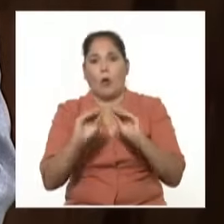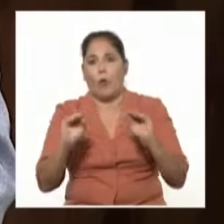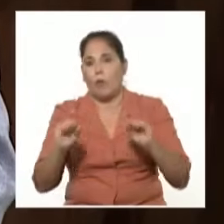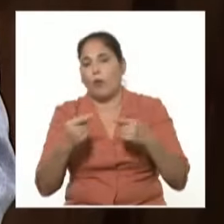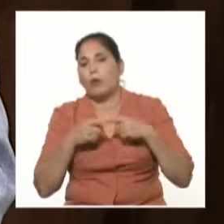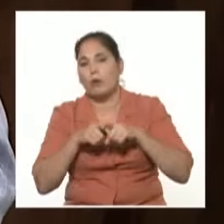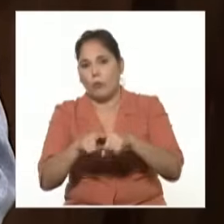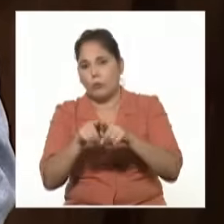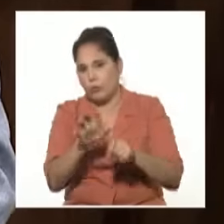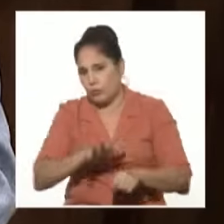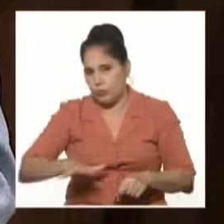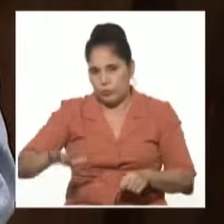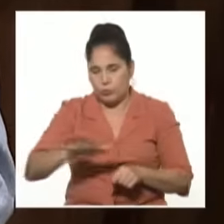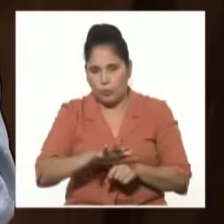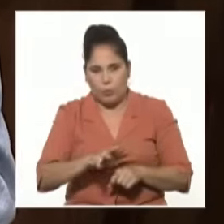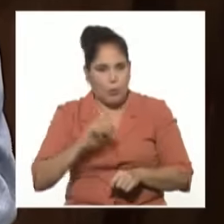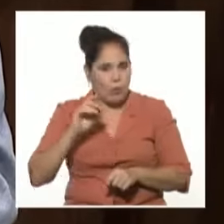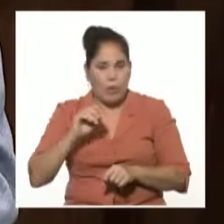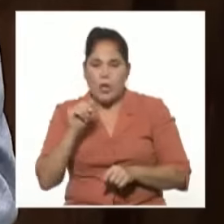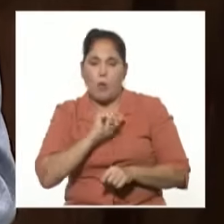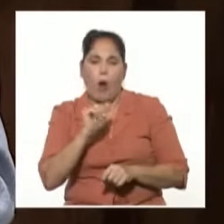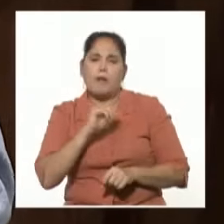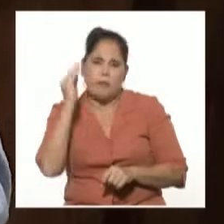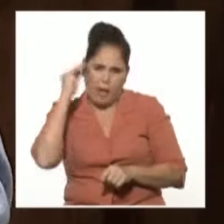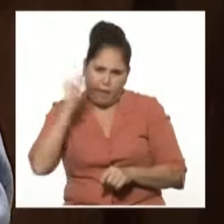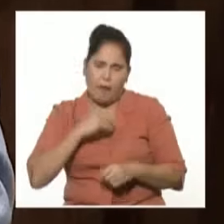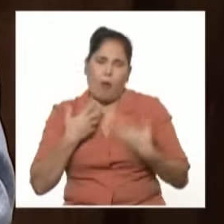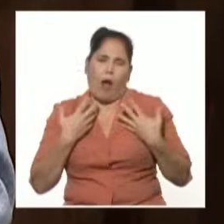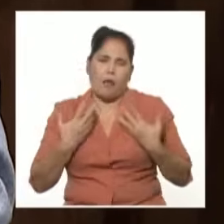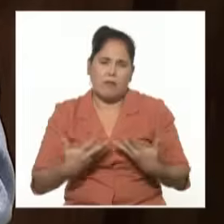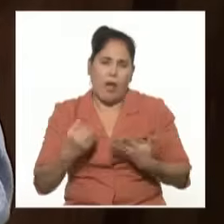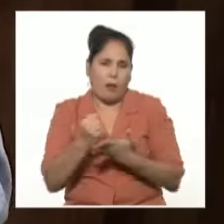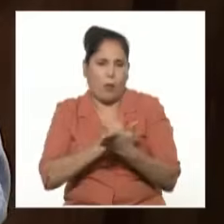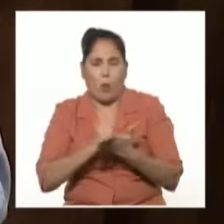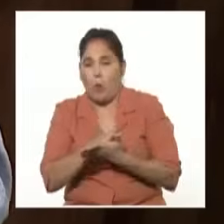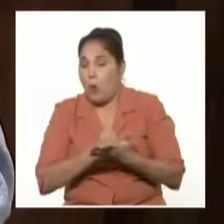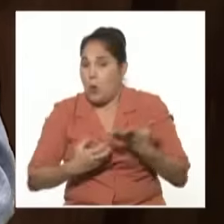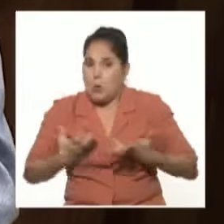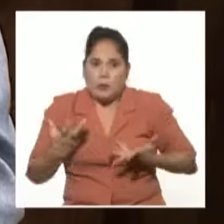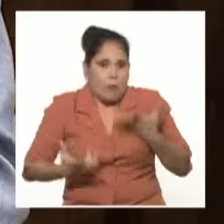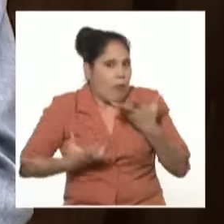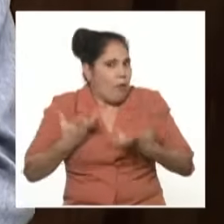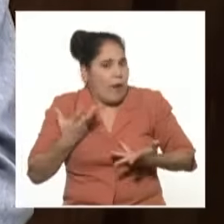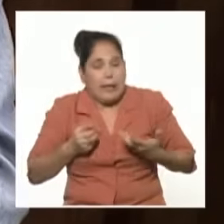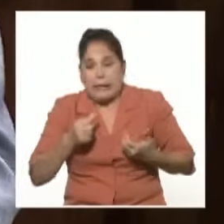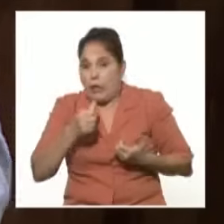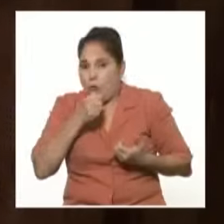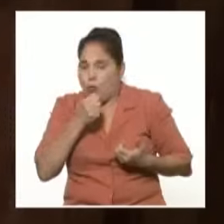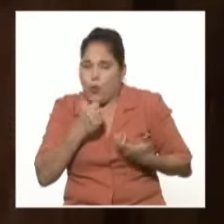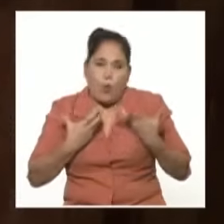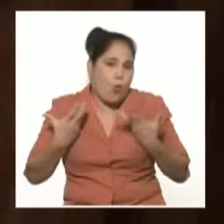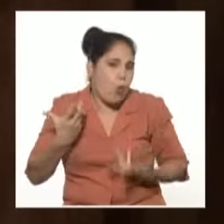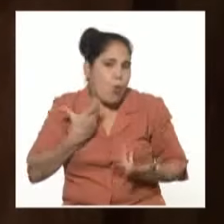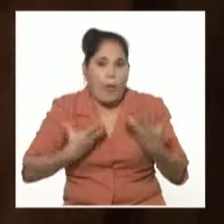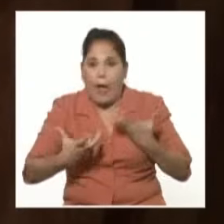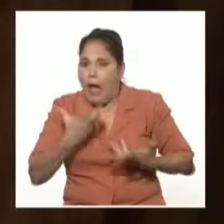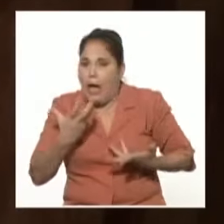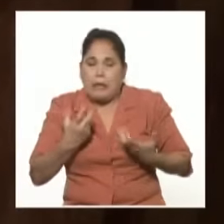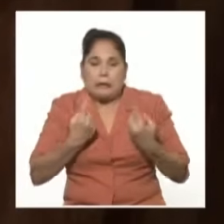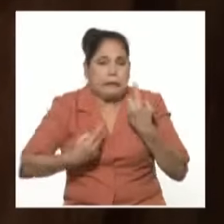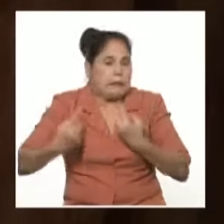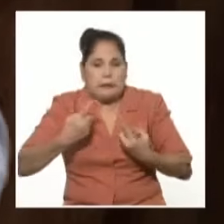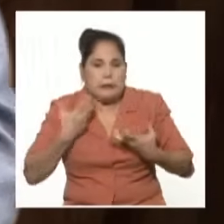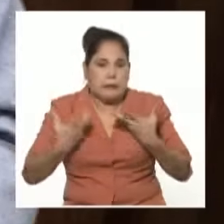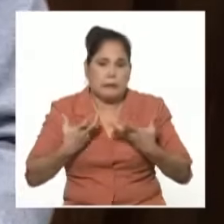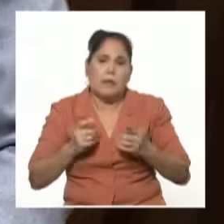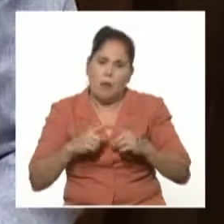acompañe. No ignoramos el cansancio, la irritación, la incertidumbre que se ha instalado en algunos sectores de la sociedad